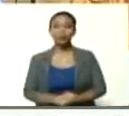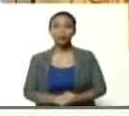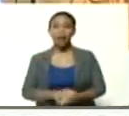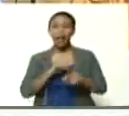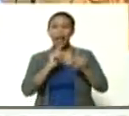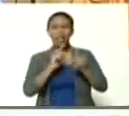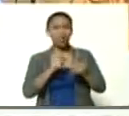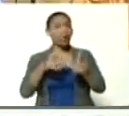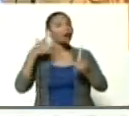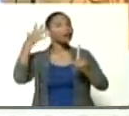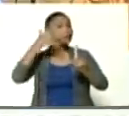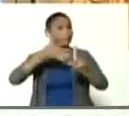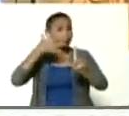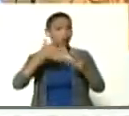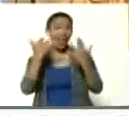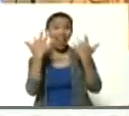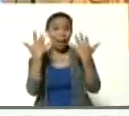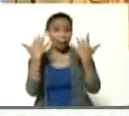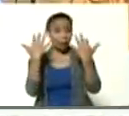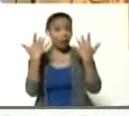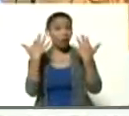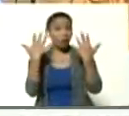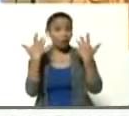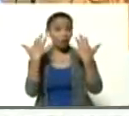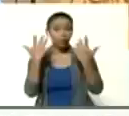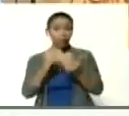Eso hay que orientarla con mano